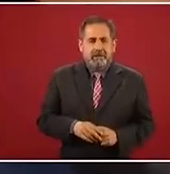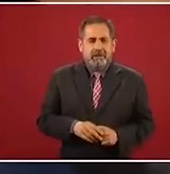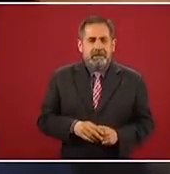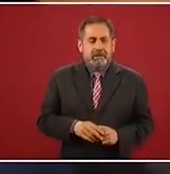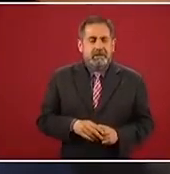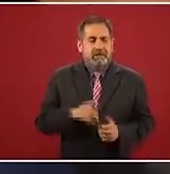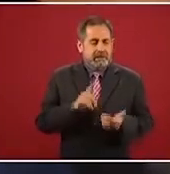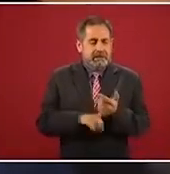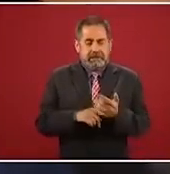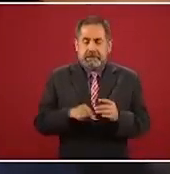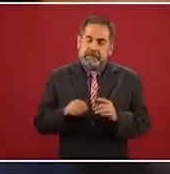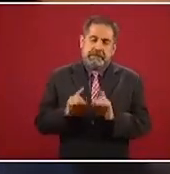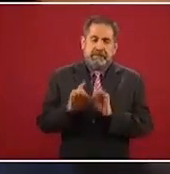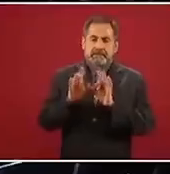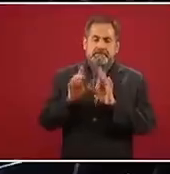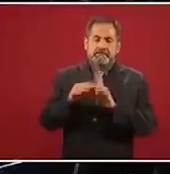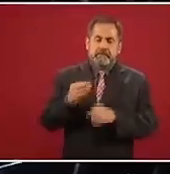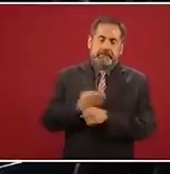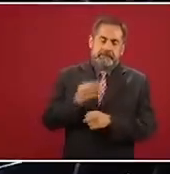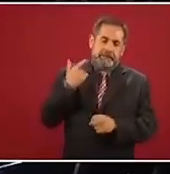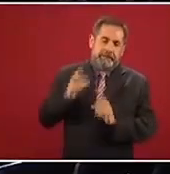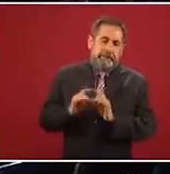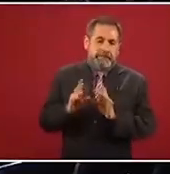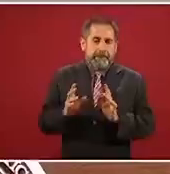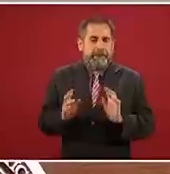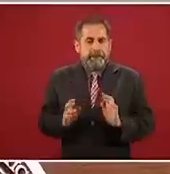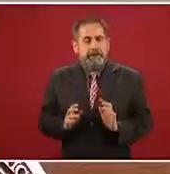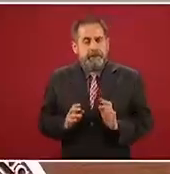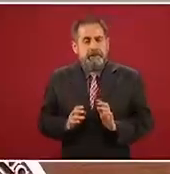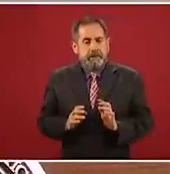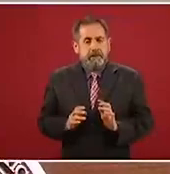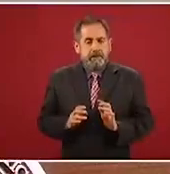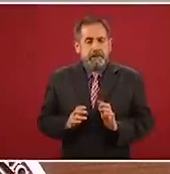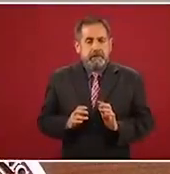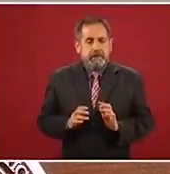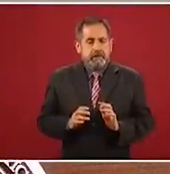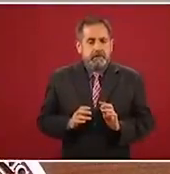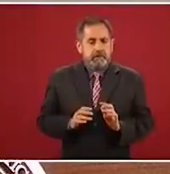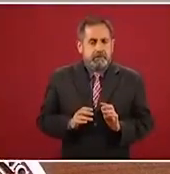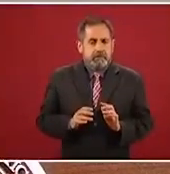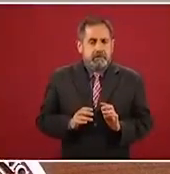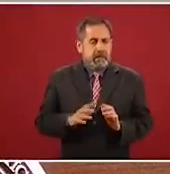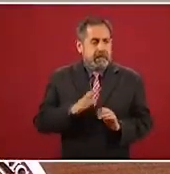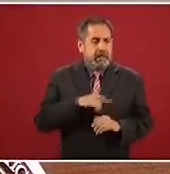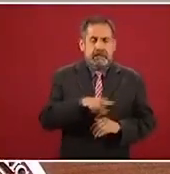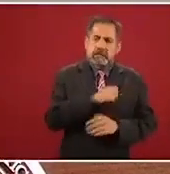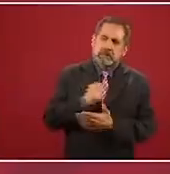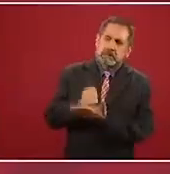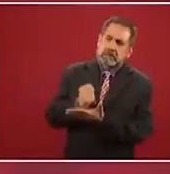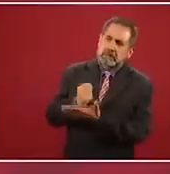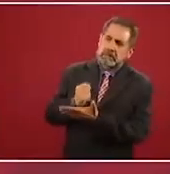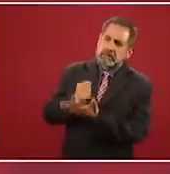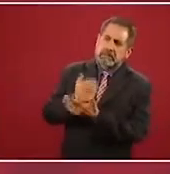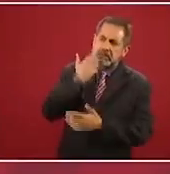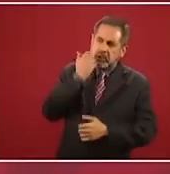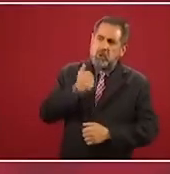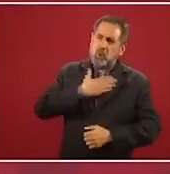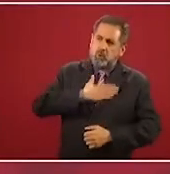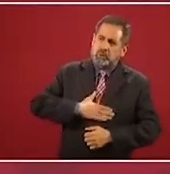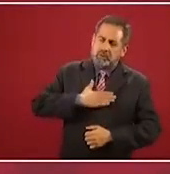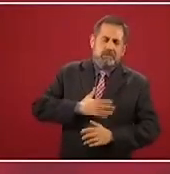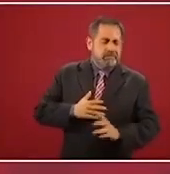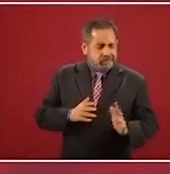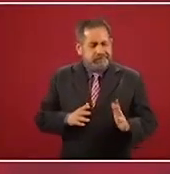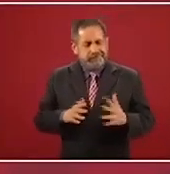en una circunstancia de esta haya una exigencia de justicia. Además,